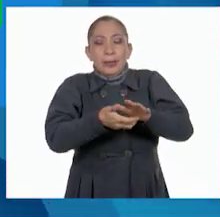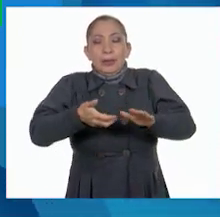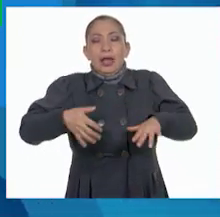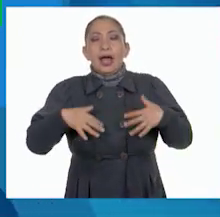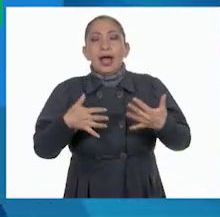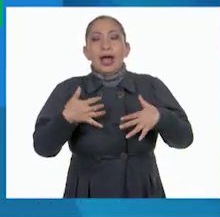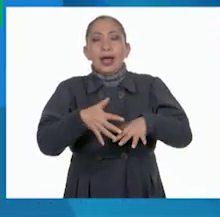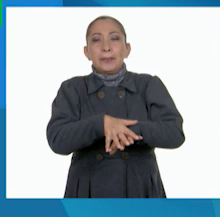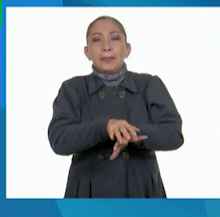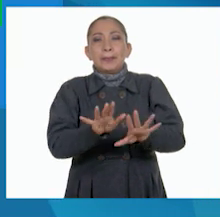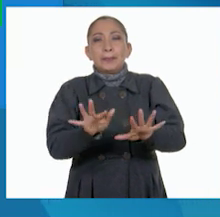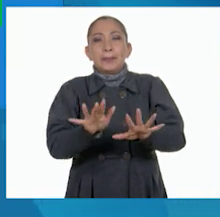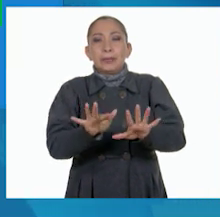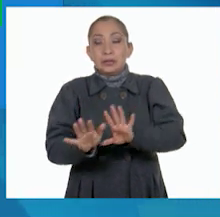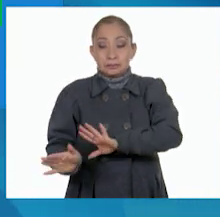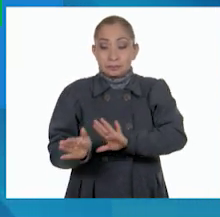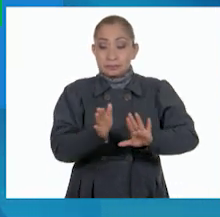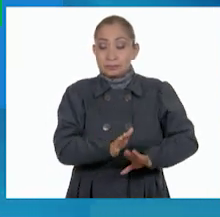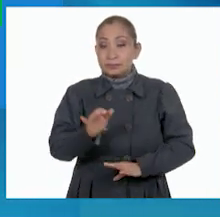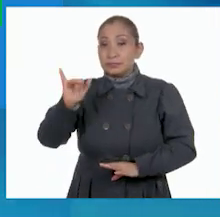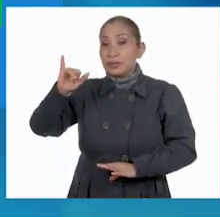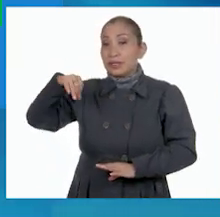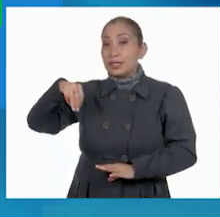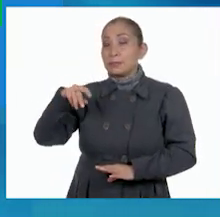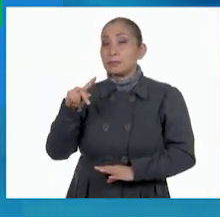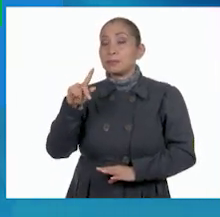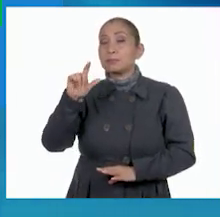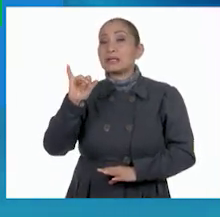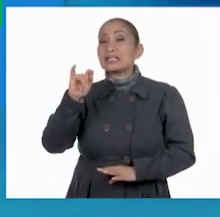lastimando. Exacto. Y el implícito...